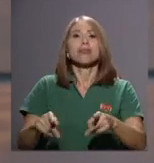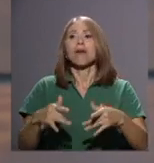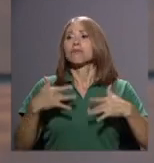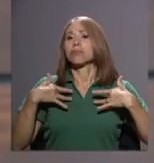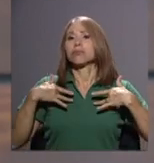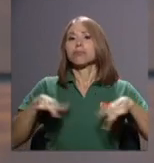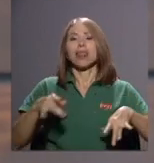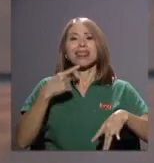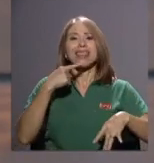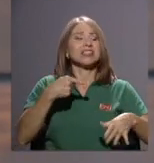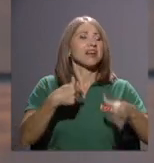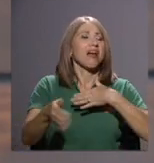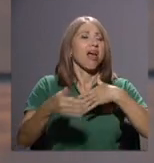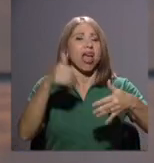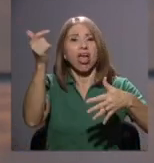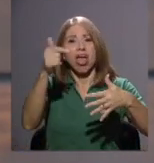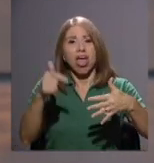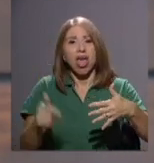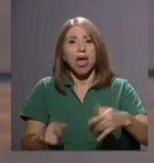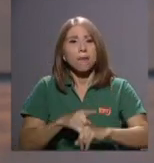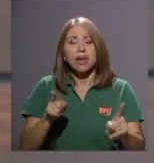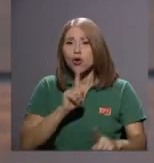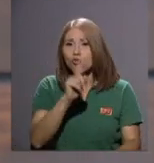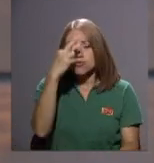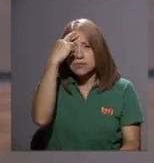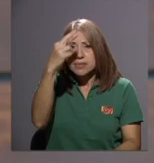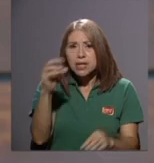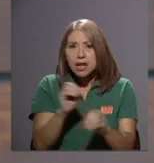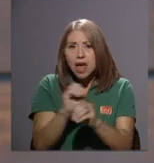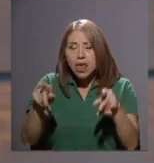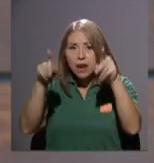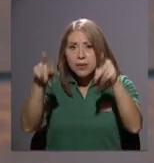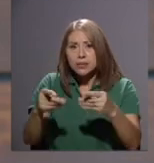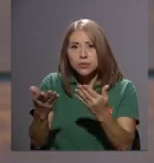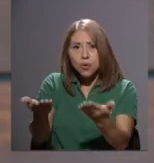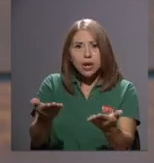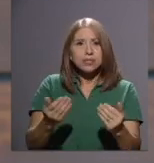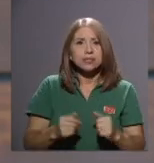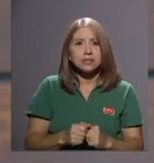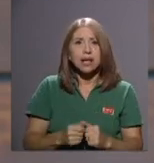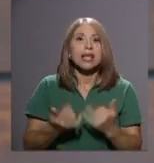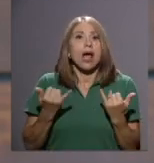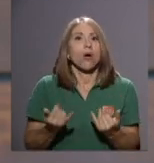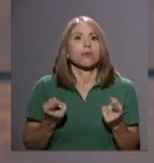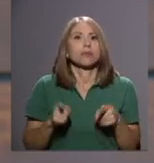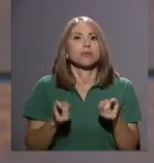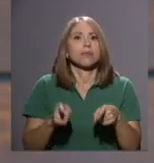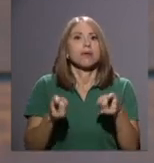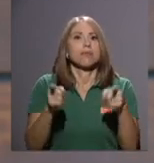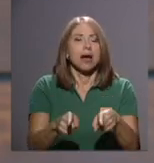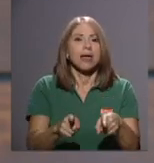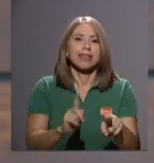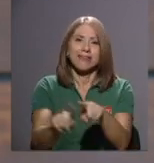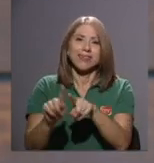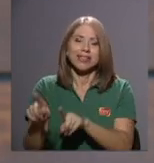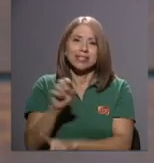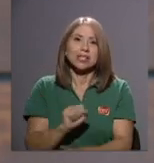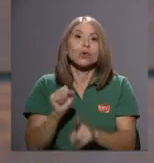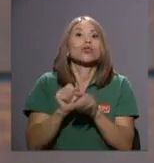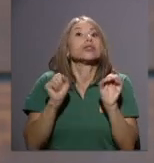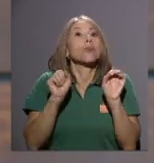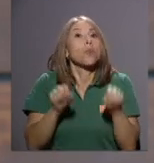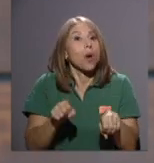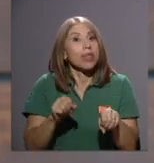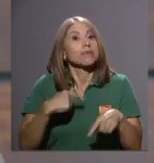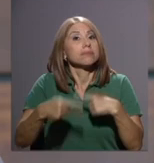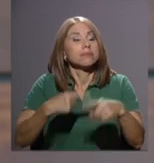ni siquiera tener el más mínimo respeto sobre la persona que tiene de frente. Y cada vez más estamos cayendo en una serie de prácticas que podrían ser delitos, que creo